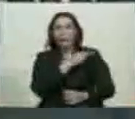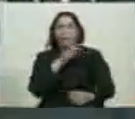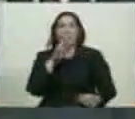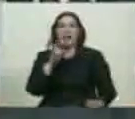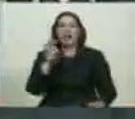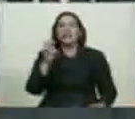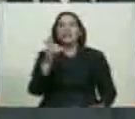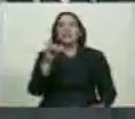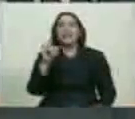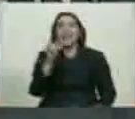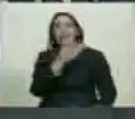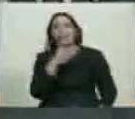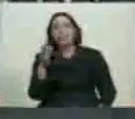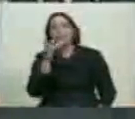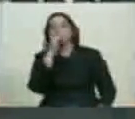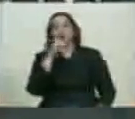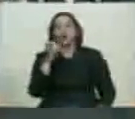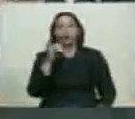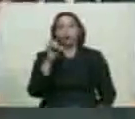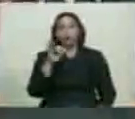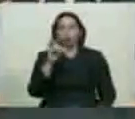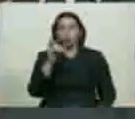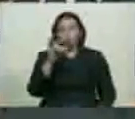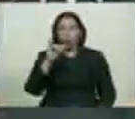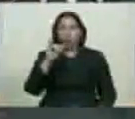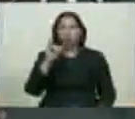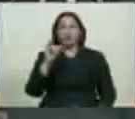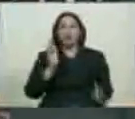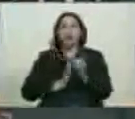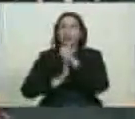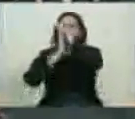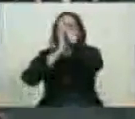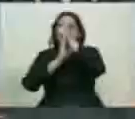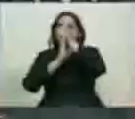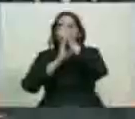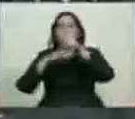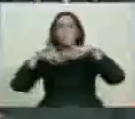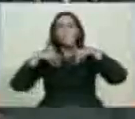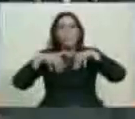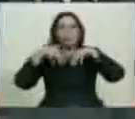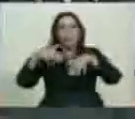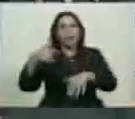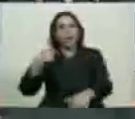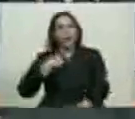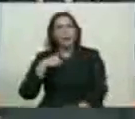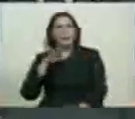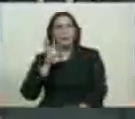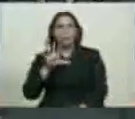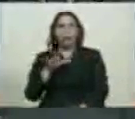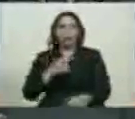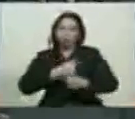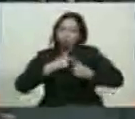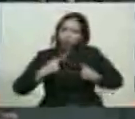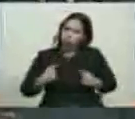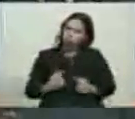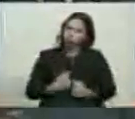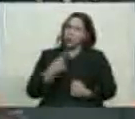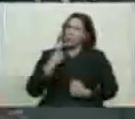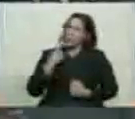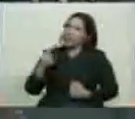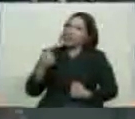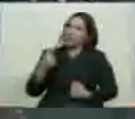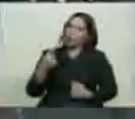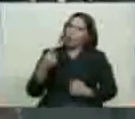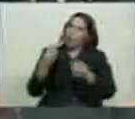Sodi, compañeros líderes militares, militares de mi patria, escúchenme, desde el corazón les digo, cómo